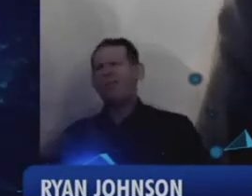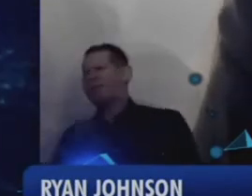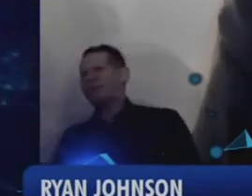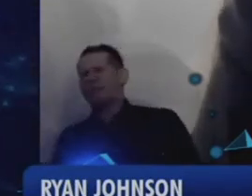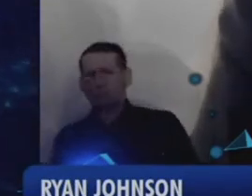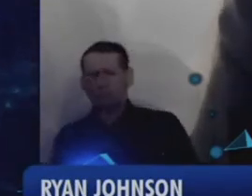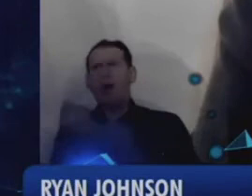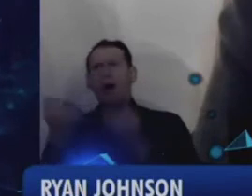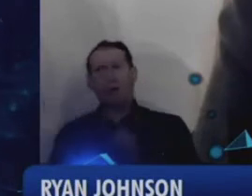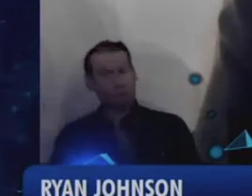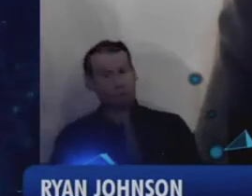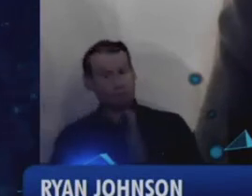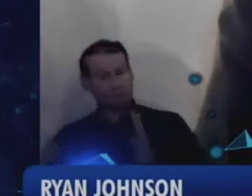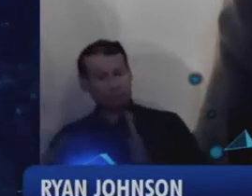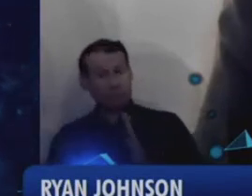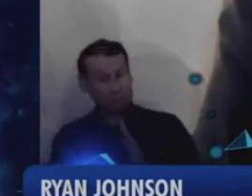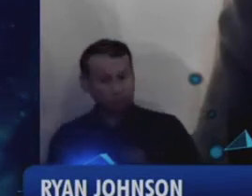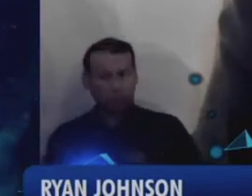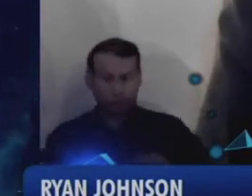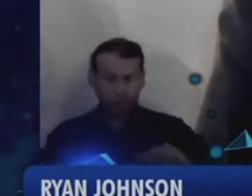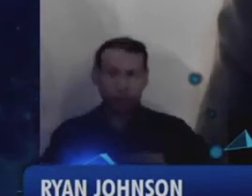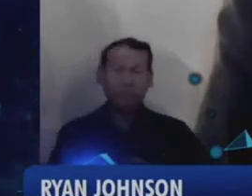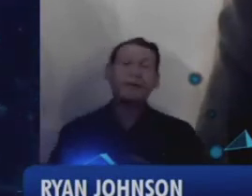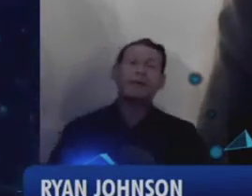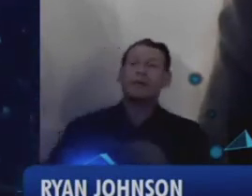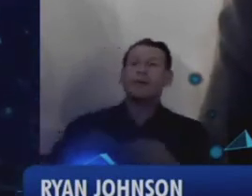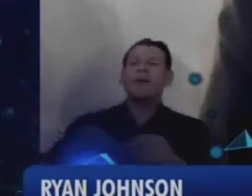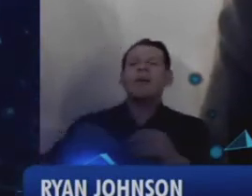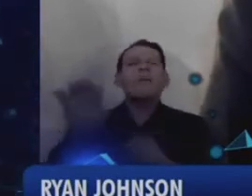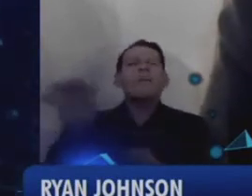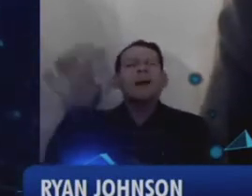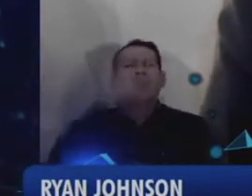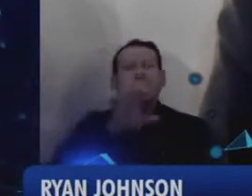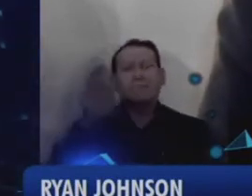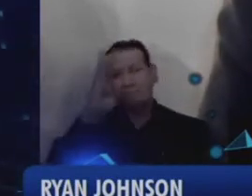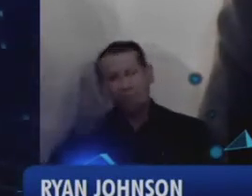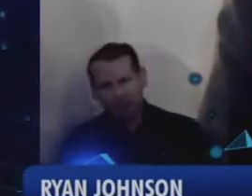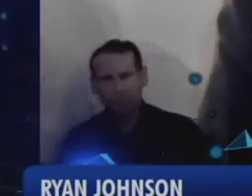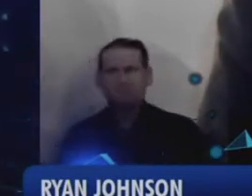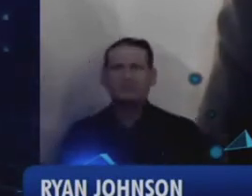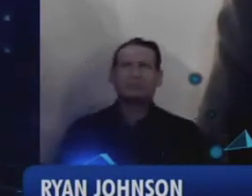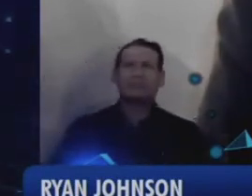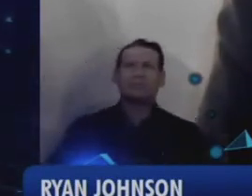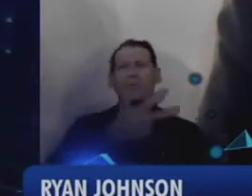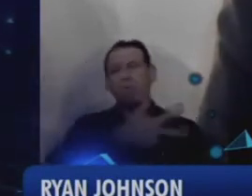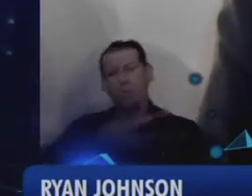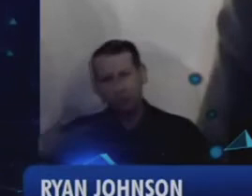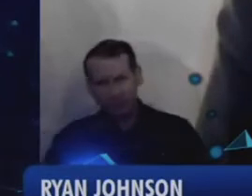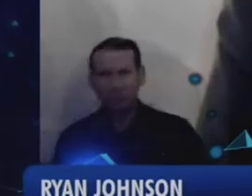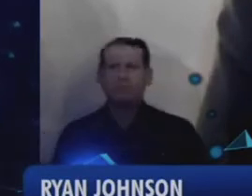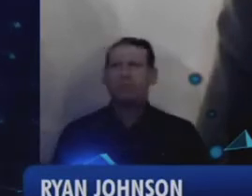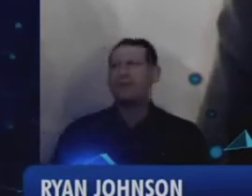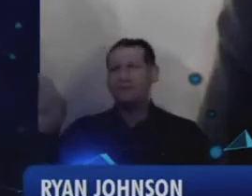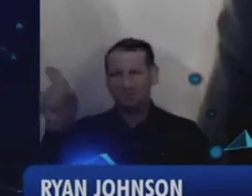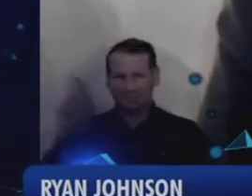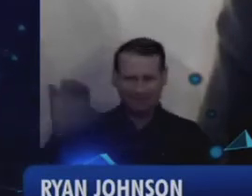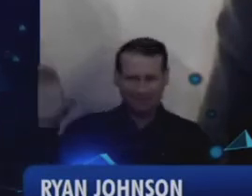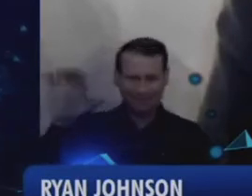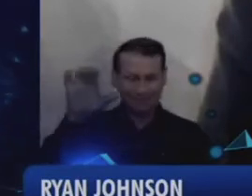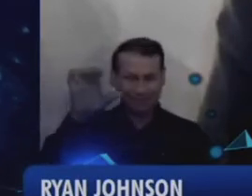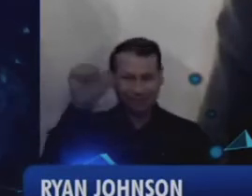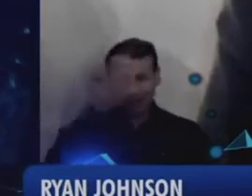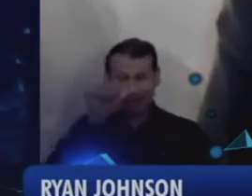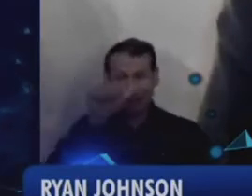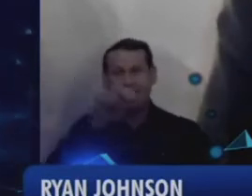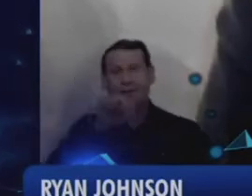también en Brasil, Guatemala, Nigeria y pronto otros países en África y